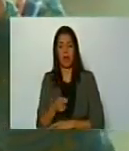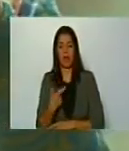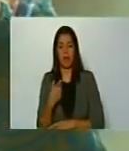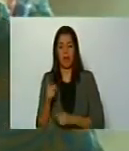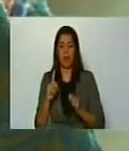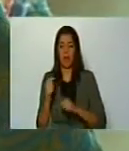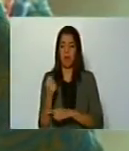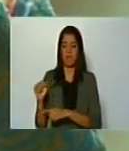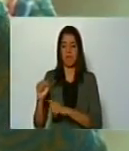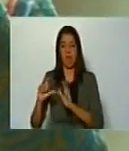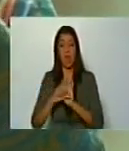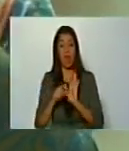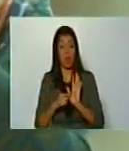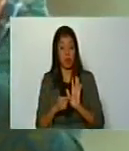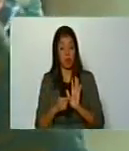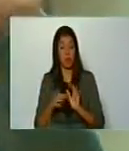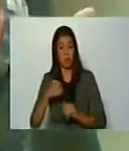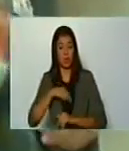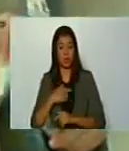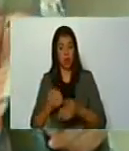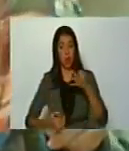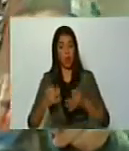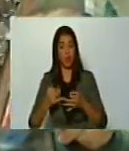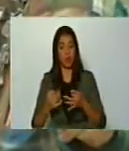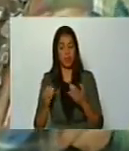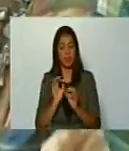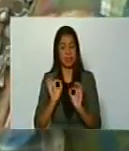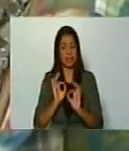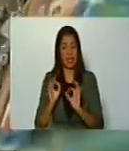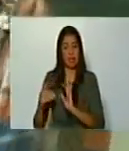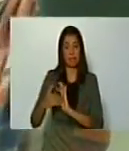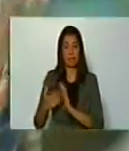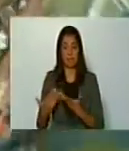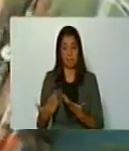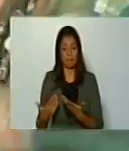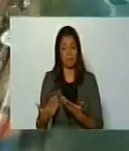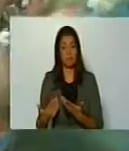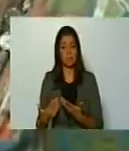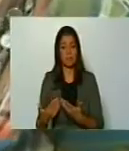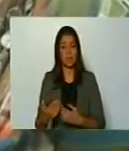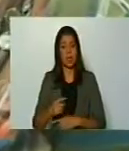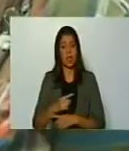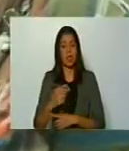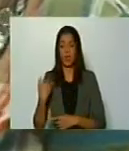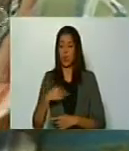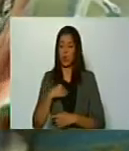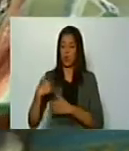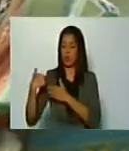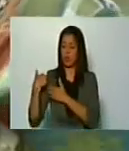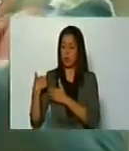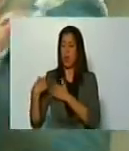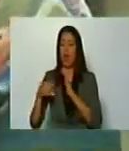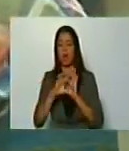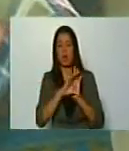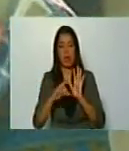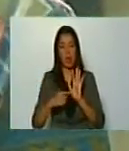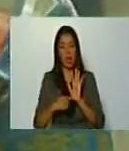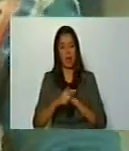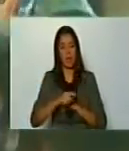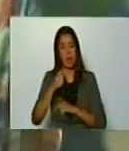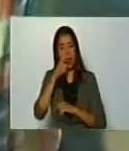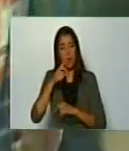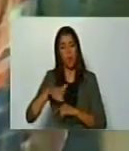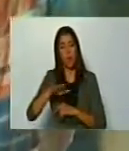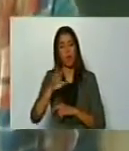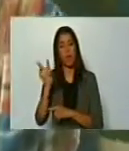ejerza, además, el mandato que tenemos por bases comiciales y del pueblo venezolano